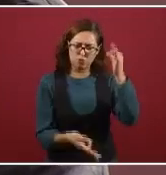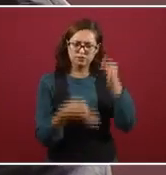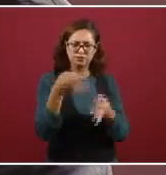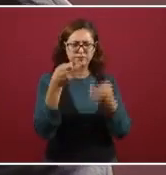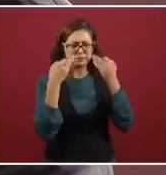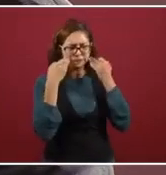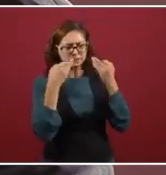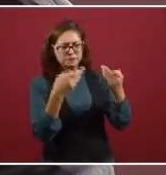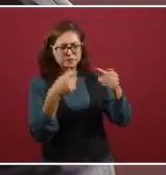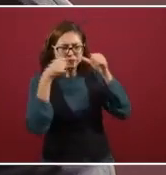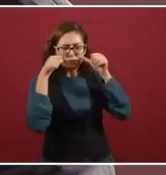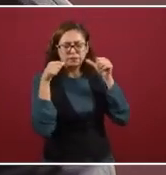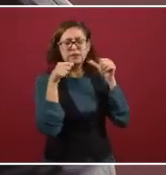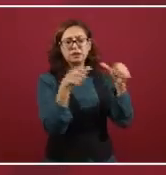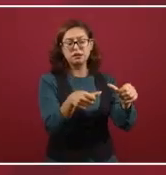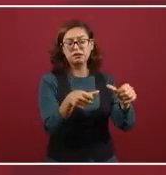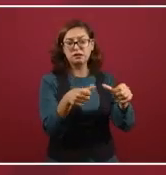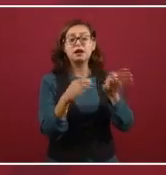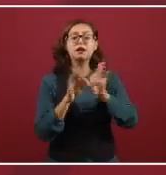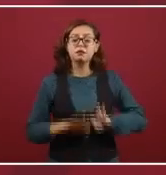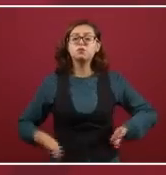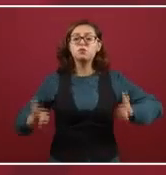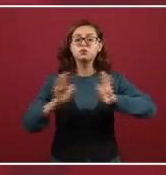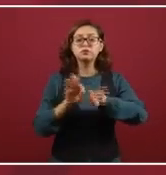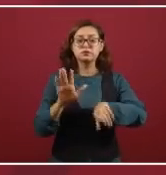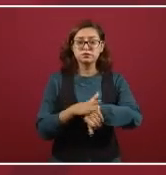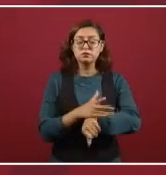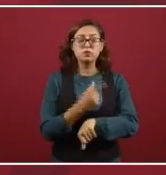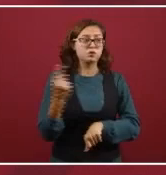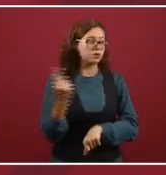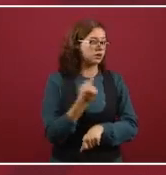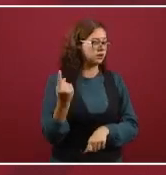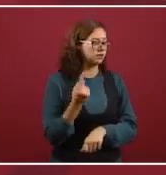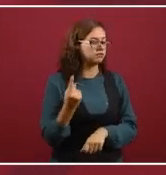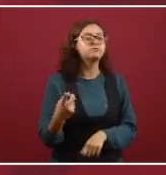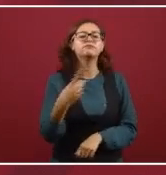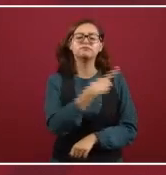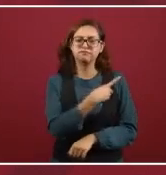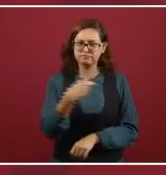Y eso es muy relevante, por un lado, porque debemos garantizar que se haga justicia.